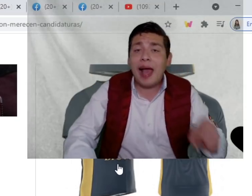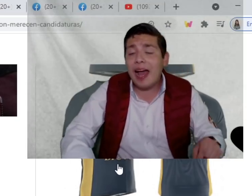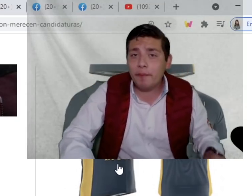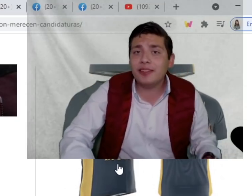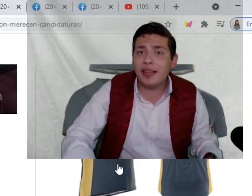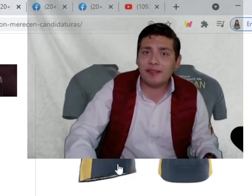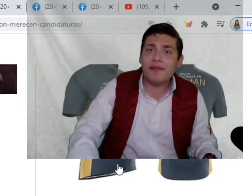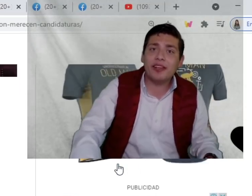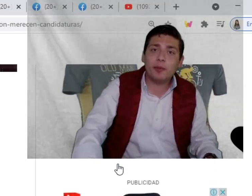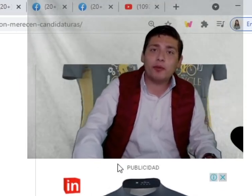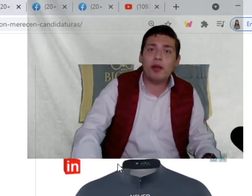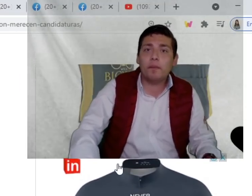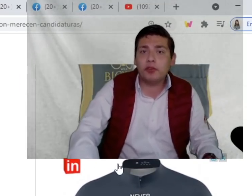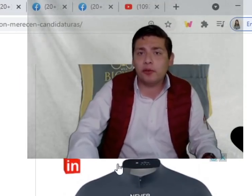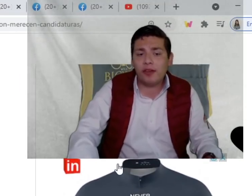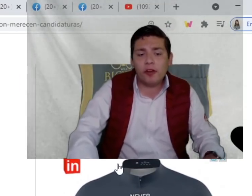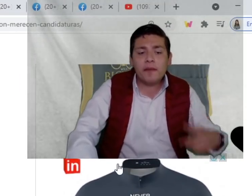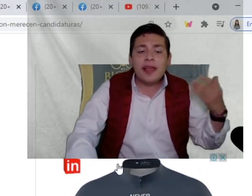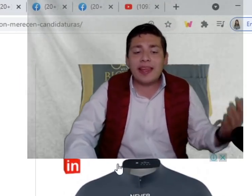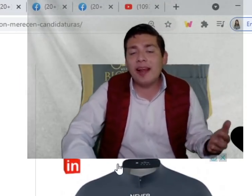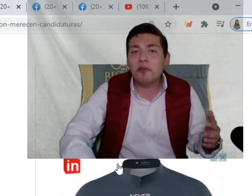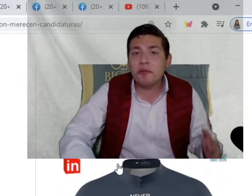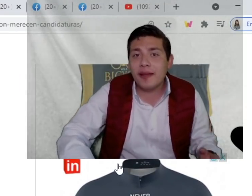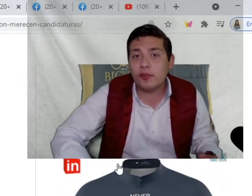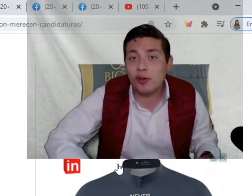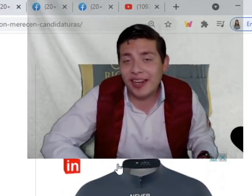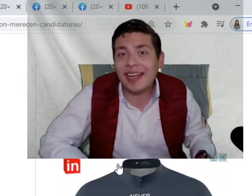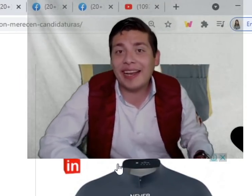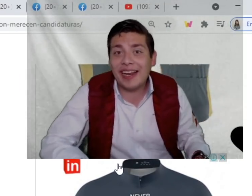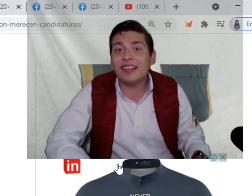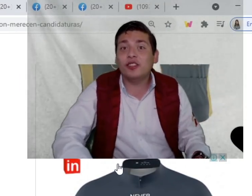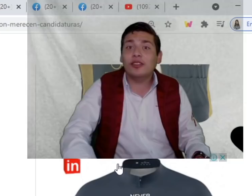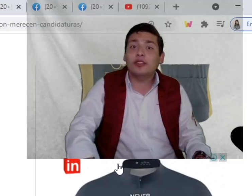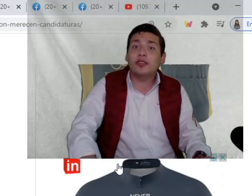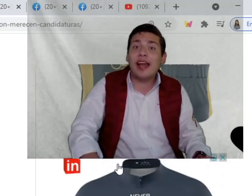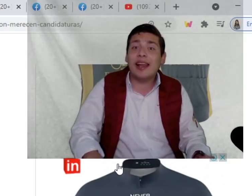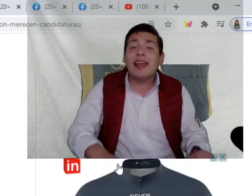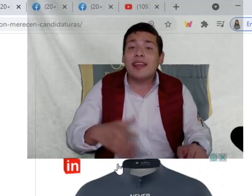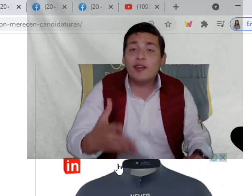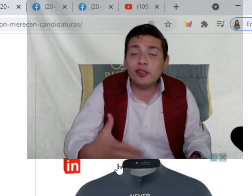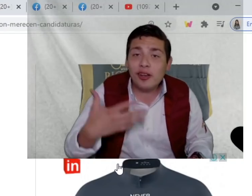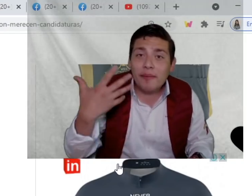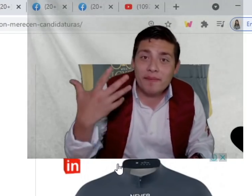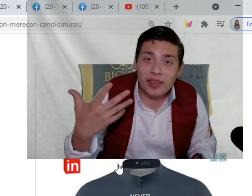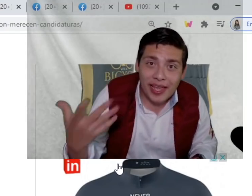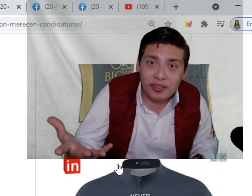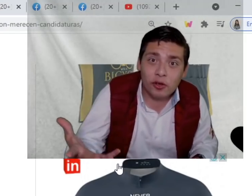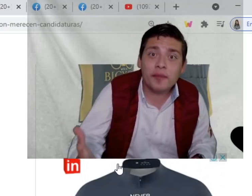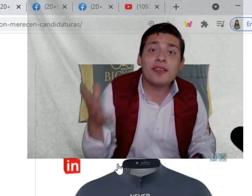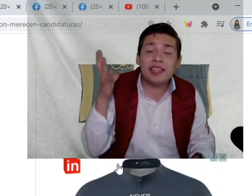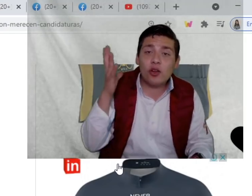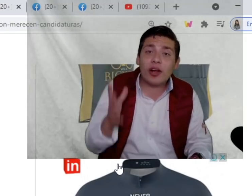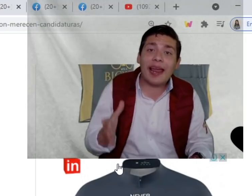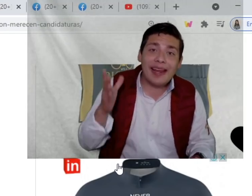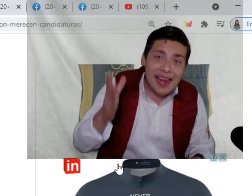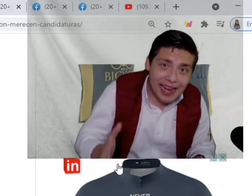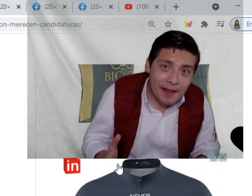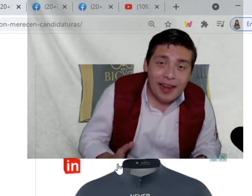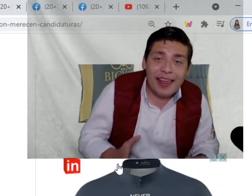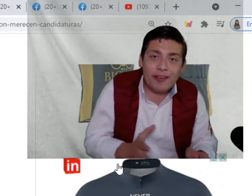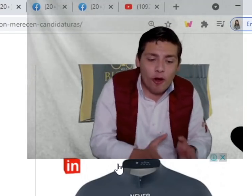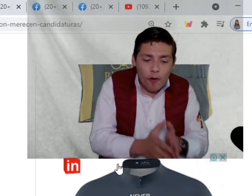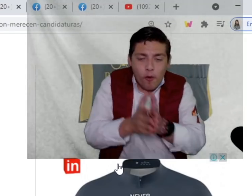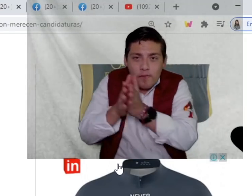golpe al presidente Andrés Manuel López Obrador y al Movimiento Regeneración Nacional. Y no solamente esto, sino que el